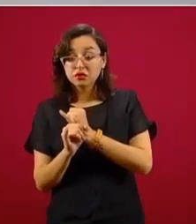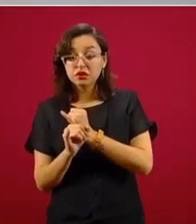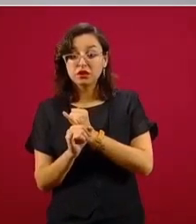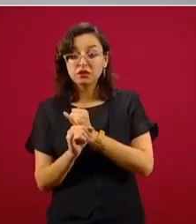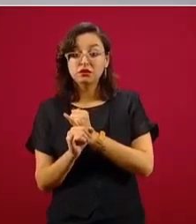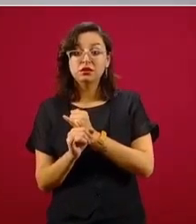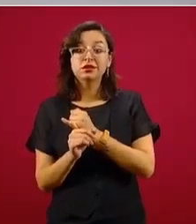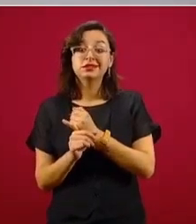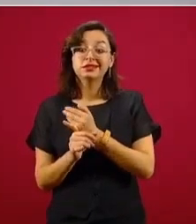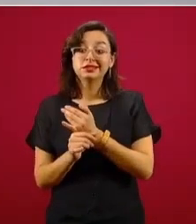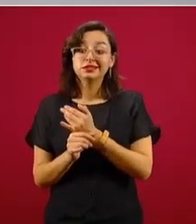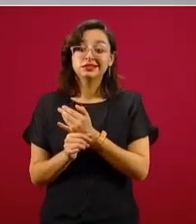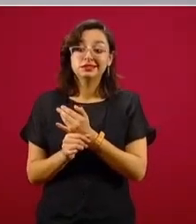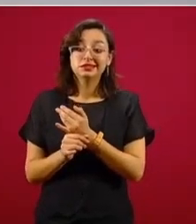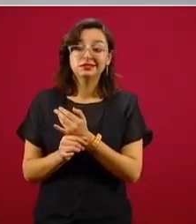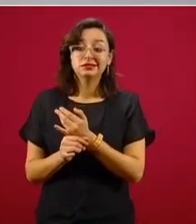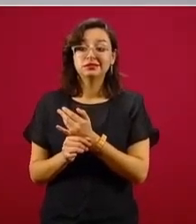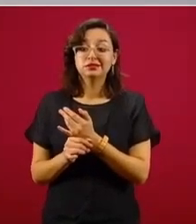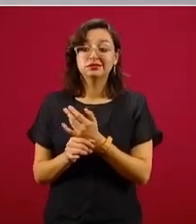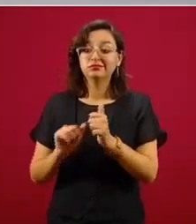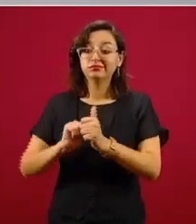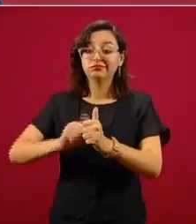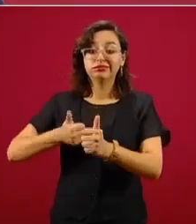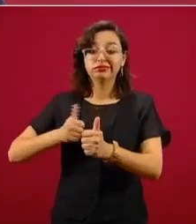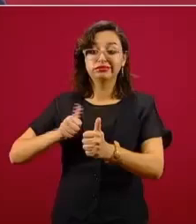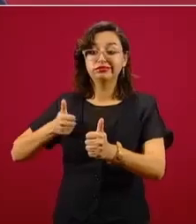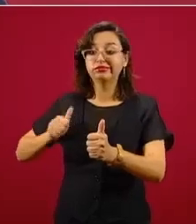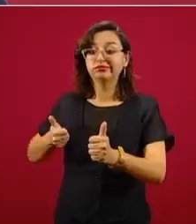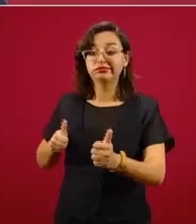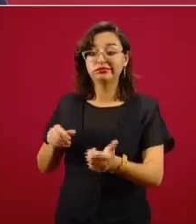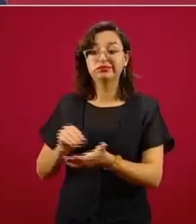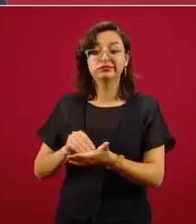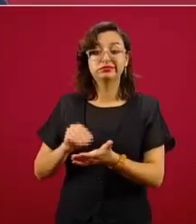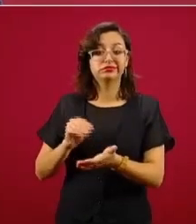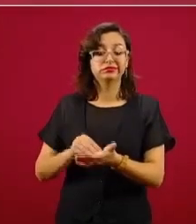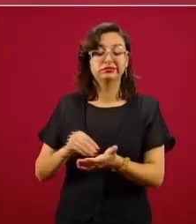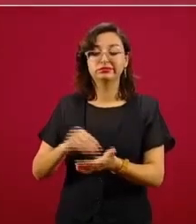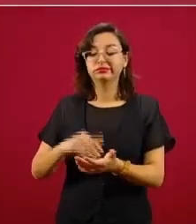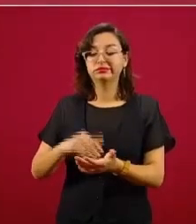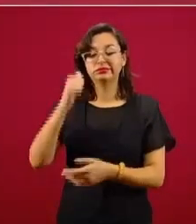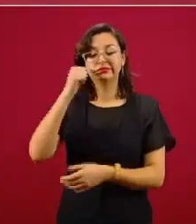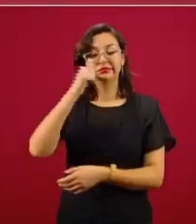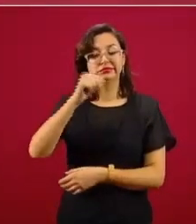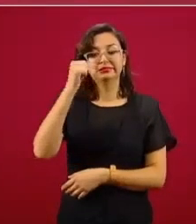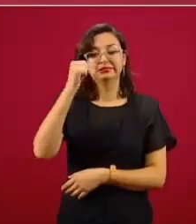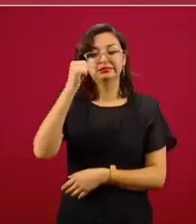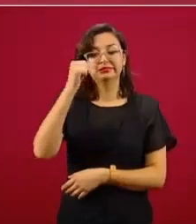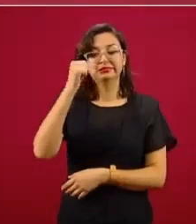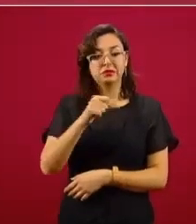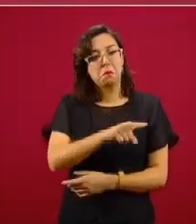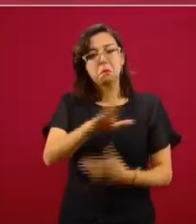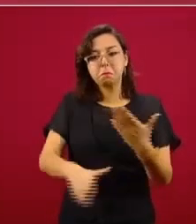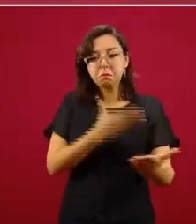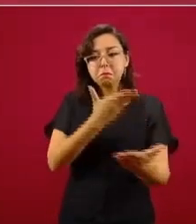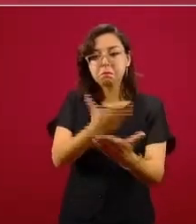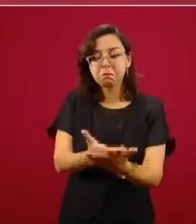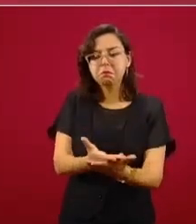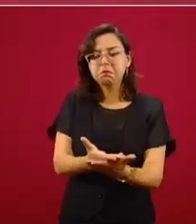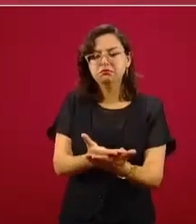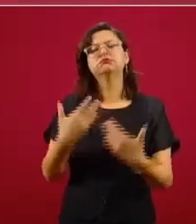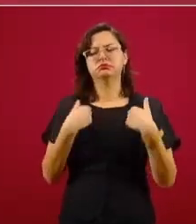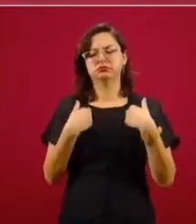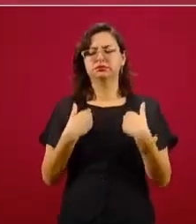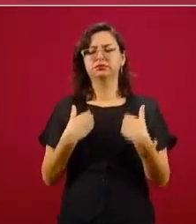estaríamos en el atraso de siempre. Entonces, por eso tu propuesta, ¿no?, según